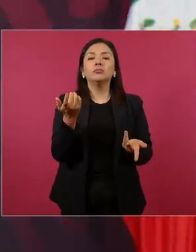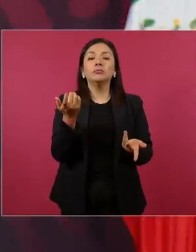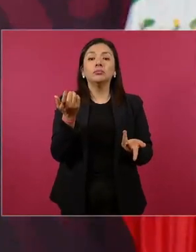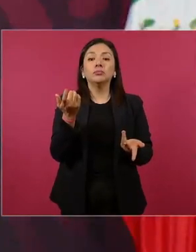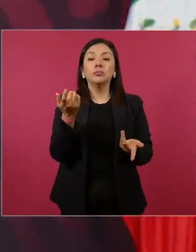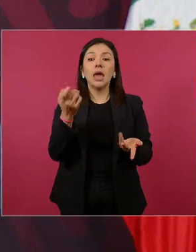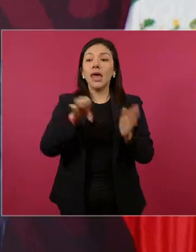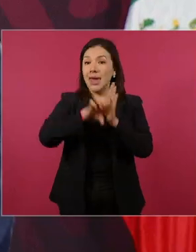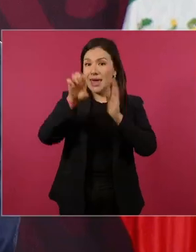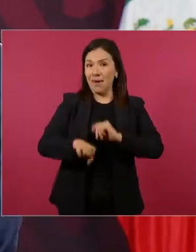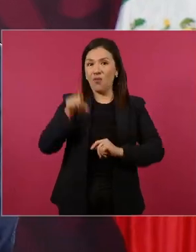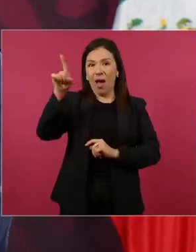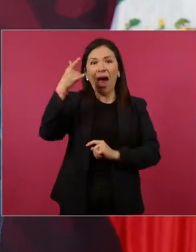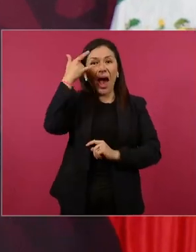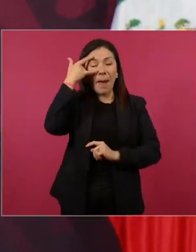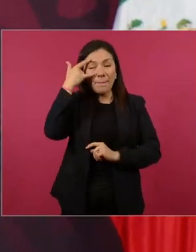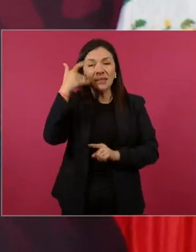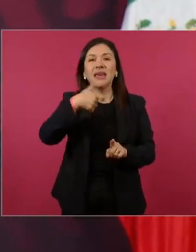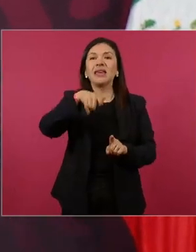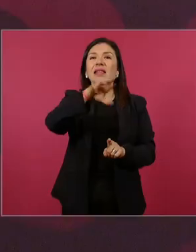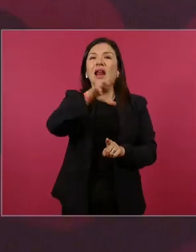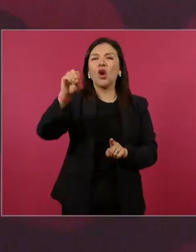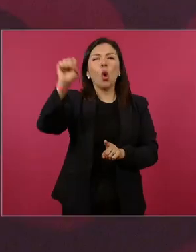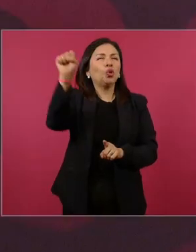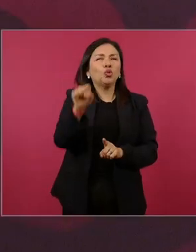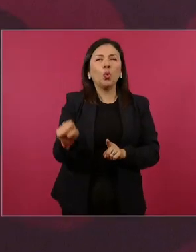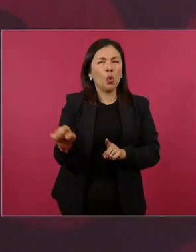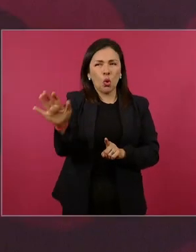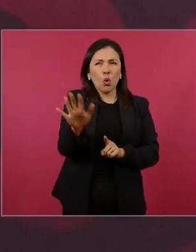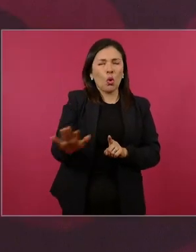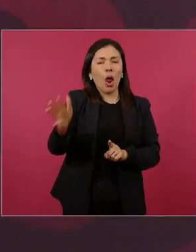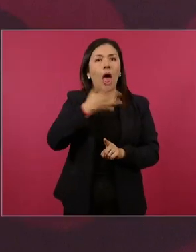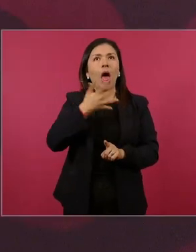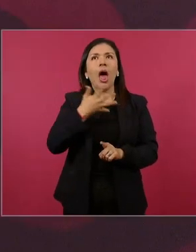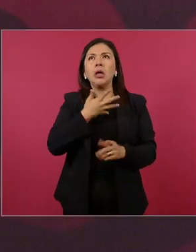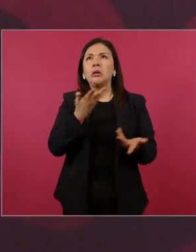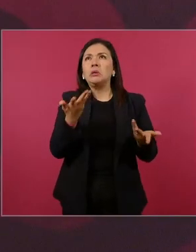en Campeche, en Quintana Roo, en el sureste,